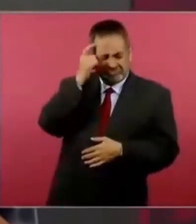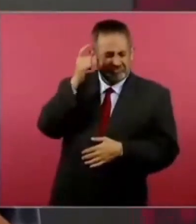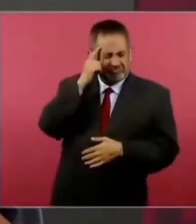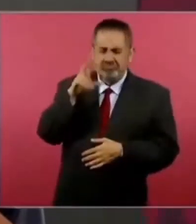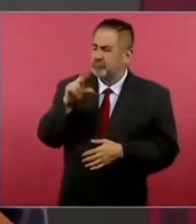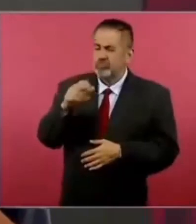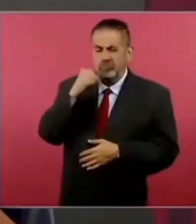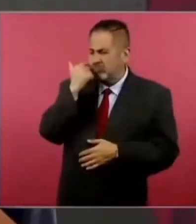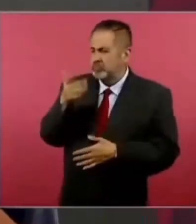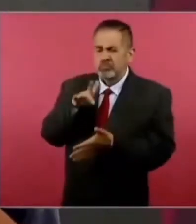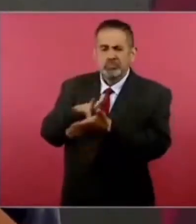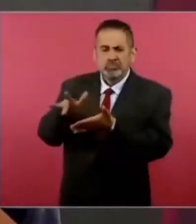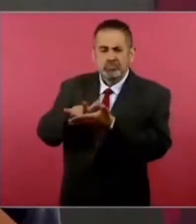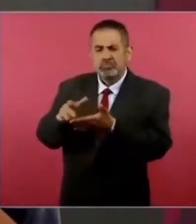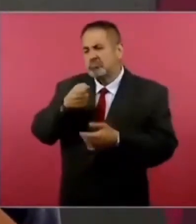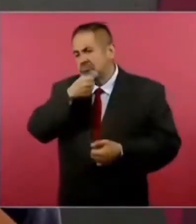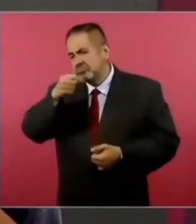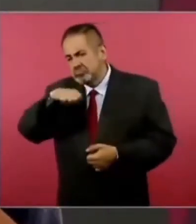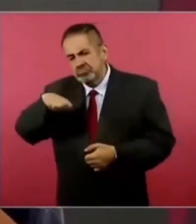forma de pensar.